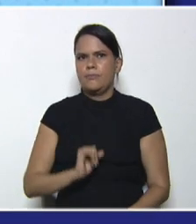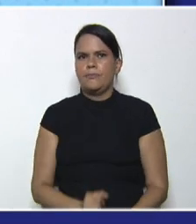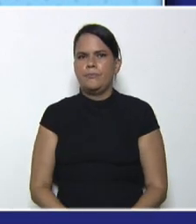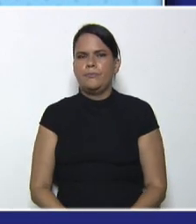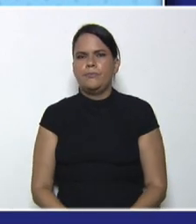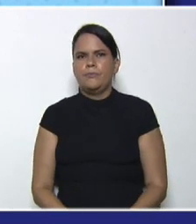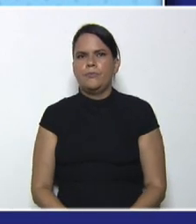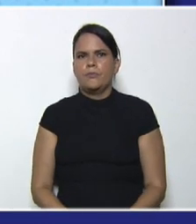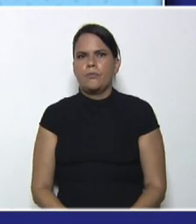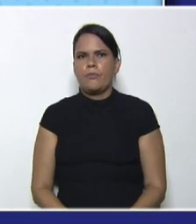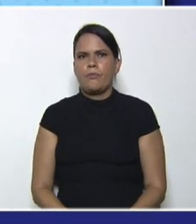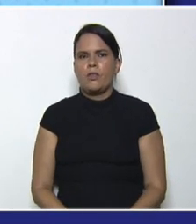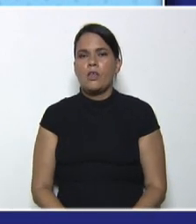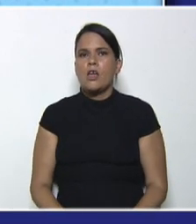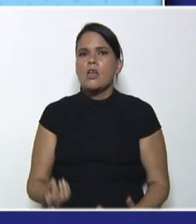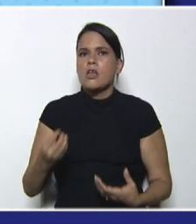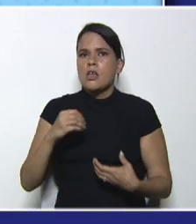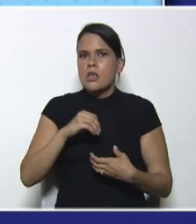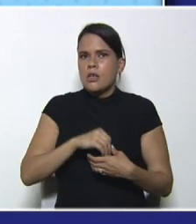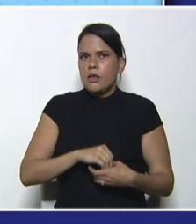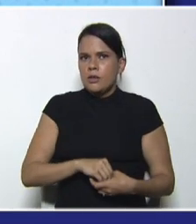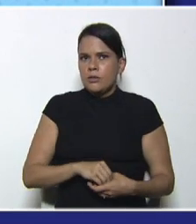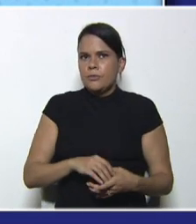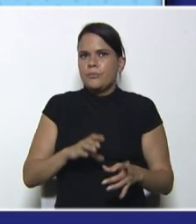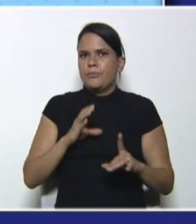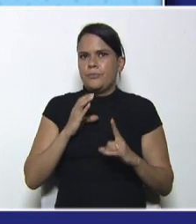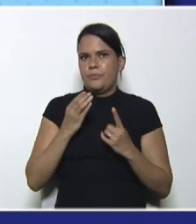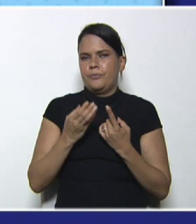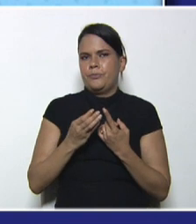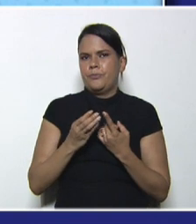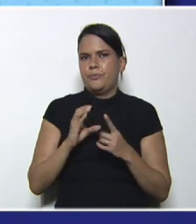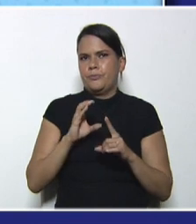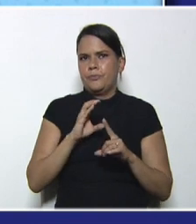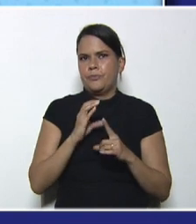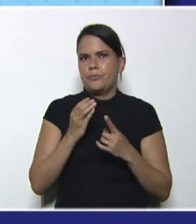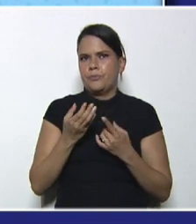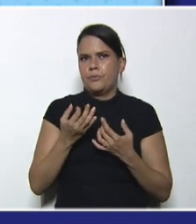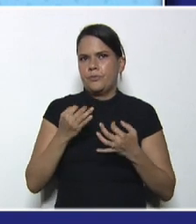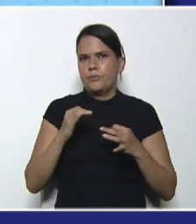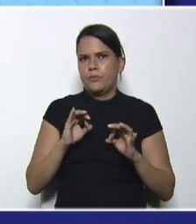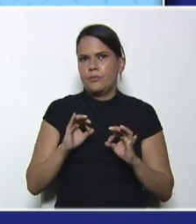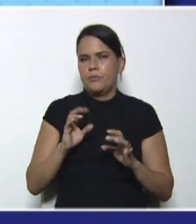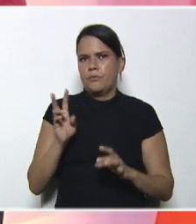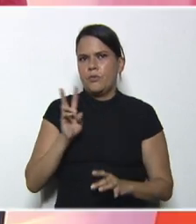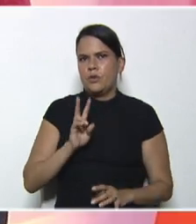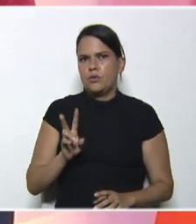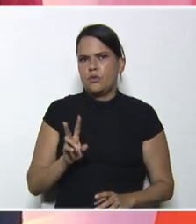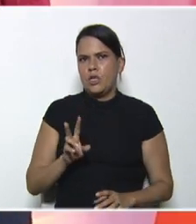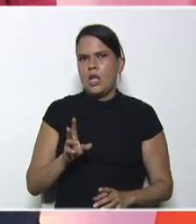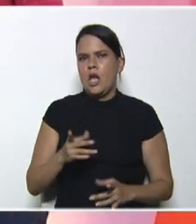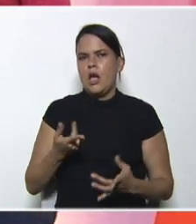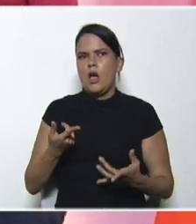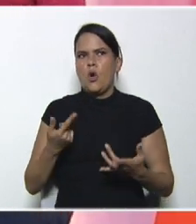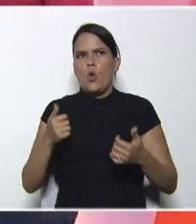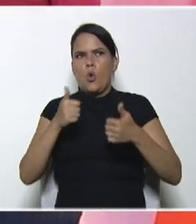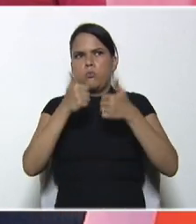Ahora, dentro de los patrimonios culturales de Venezuela, vamos a ver qué relación existe con la